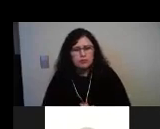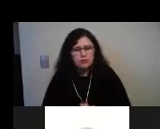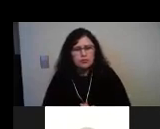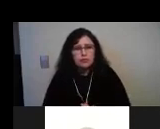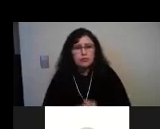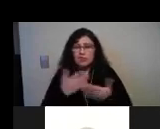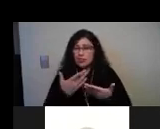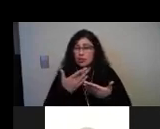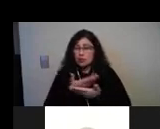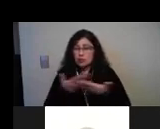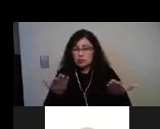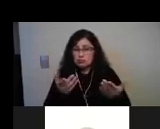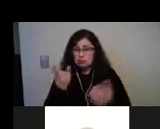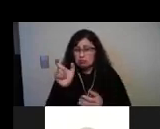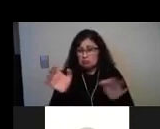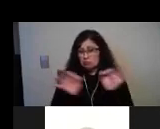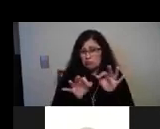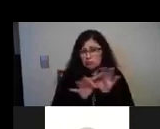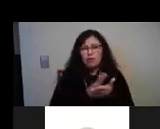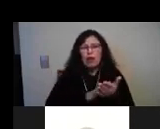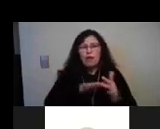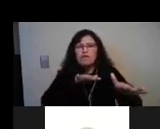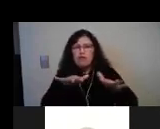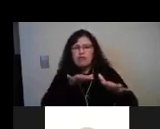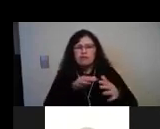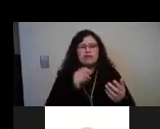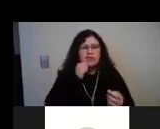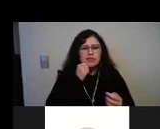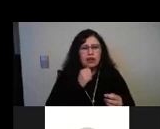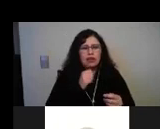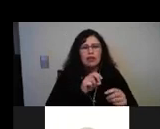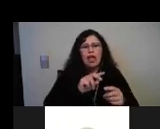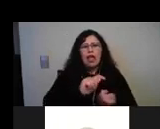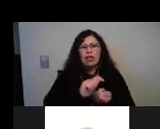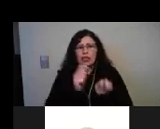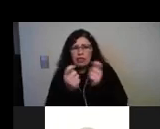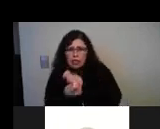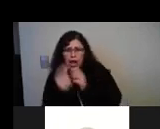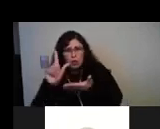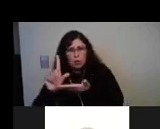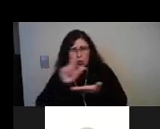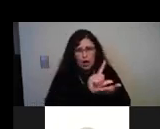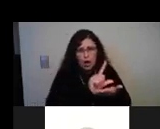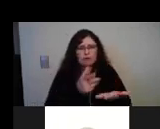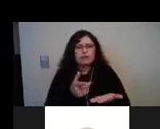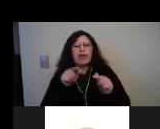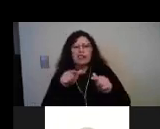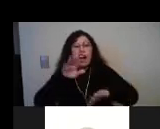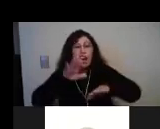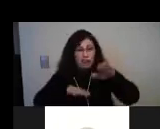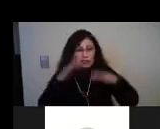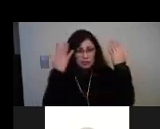algunas definiciones, ¿cierto? Movilización, ¿cierto? Y transferencias que muchas veces se tienden a confundir